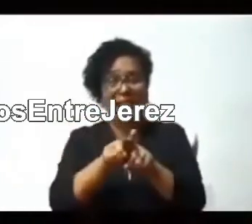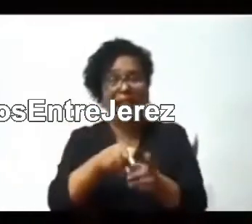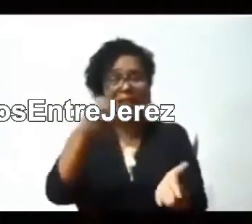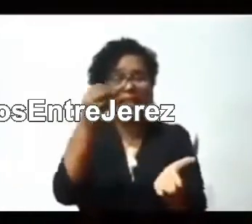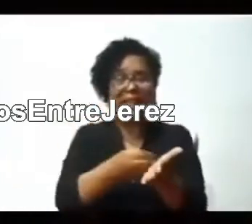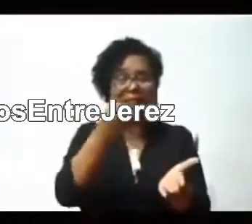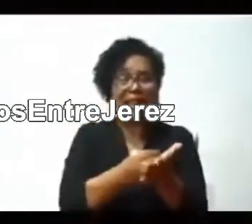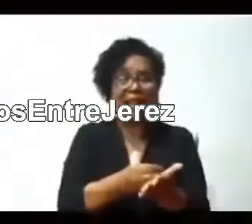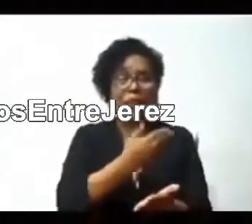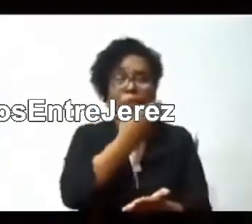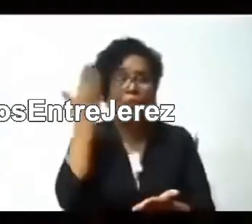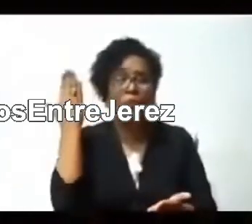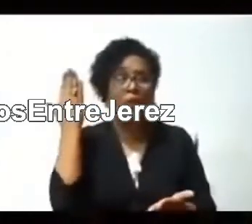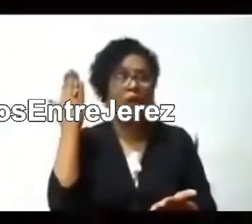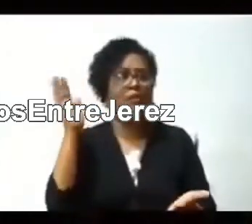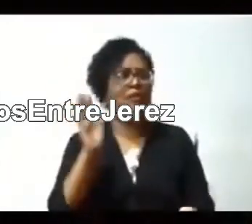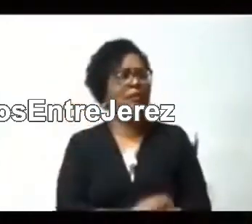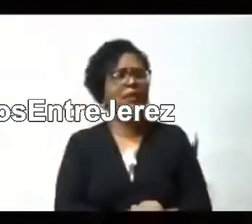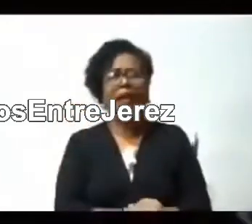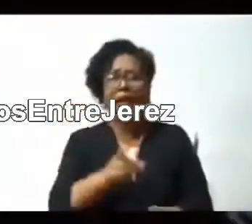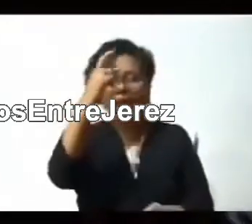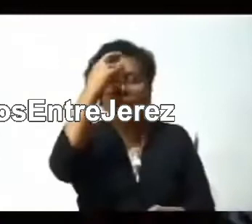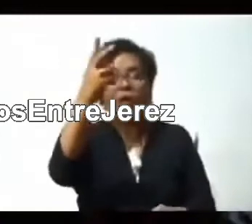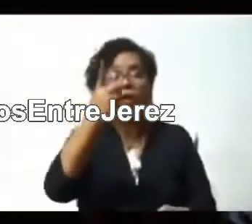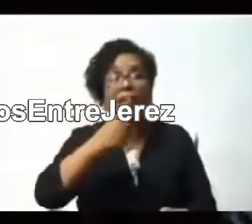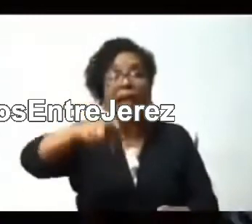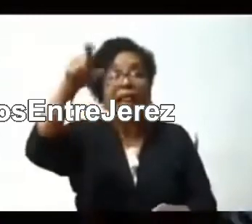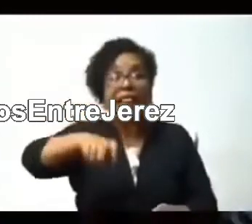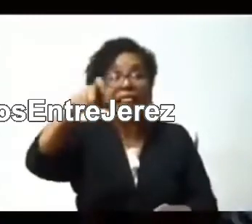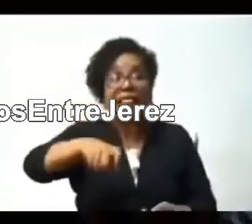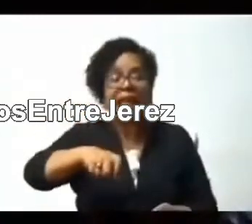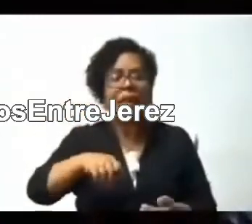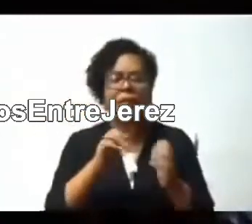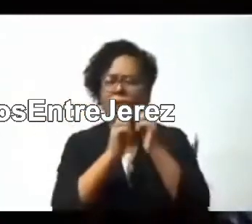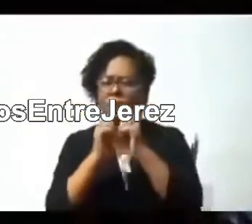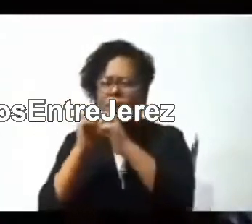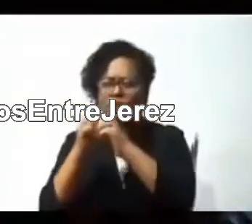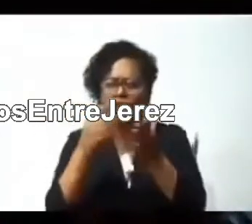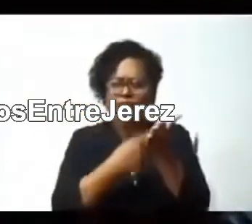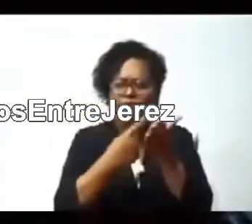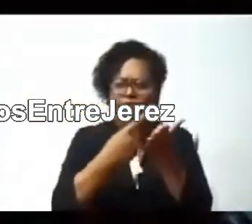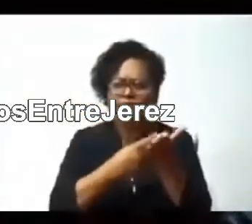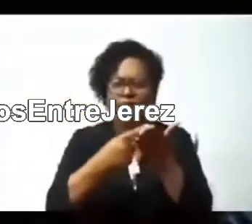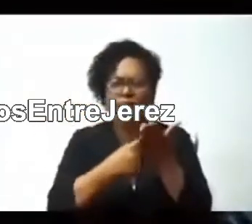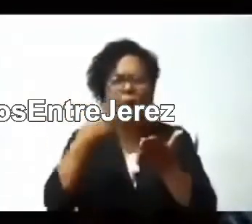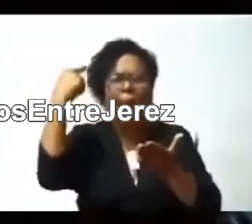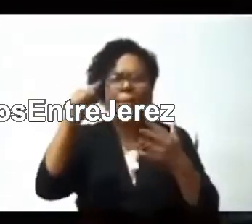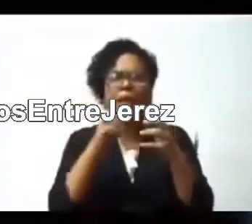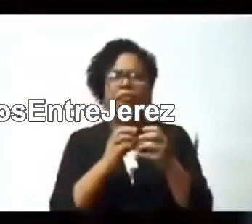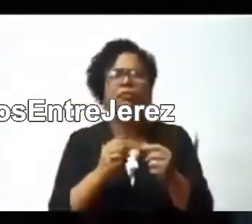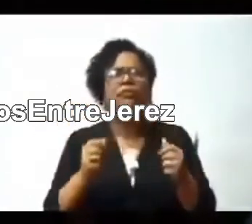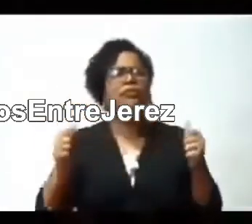hospitales oncológicos a nivel nacional, se hace necesario y urgente que el gobierno empiece a apoyar o a instalar casas de acogidas para pacientes